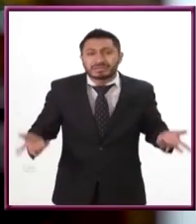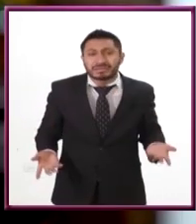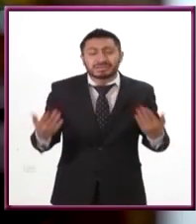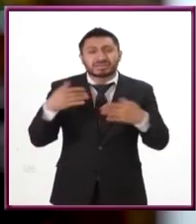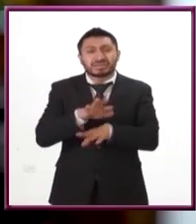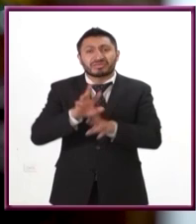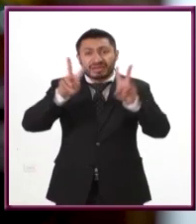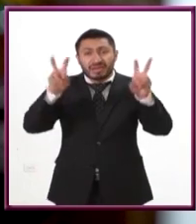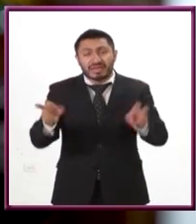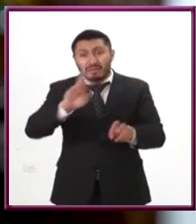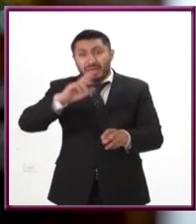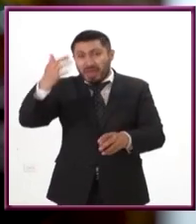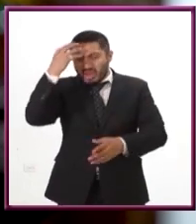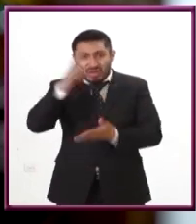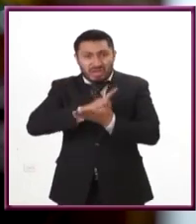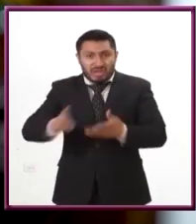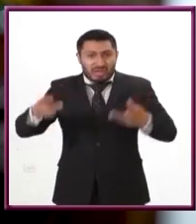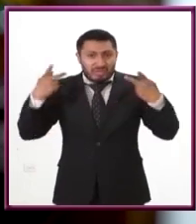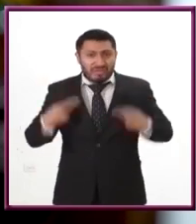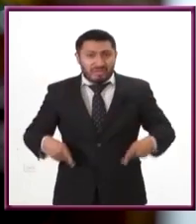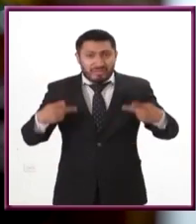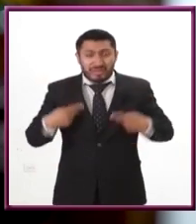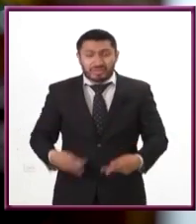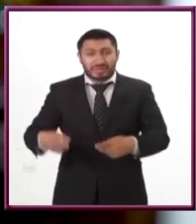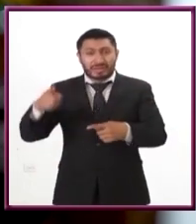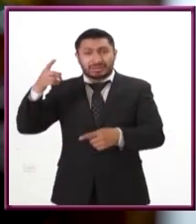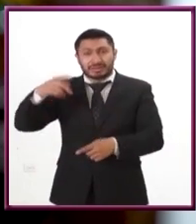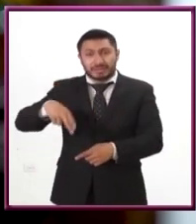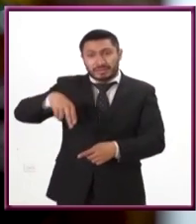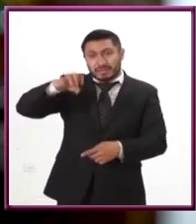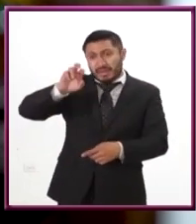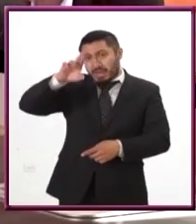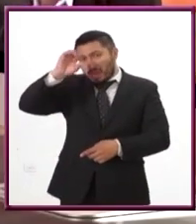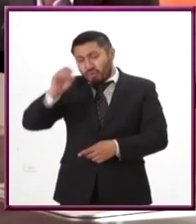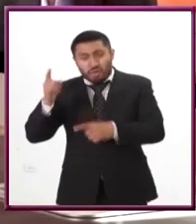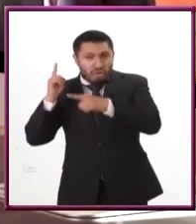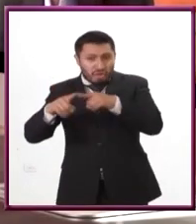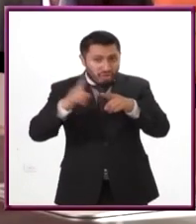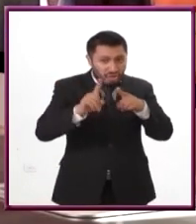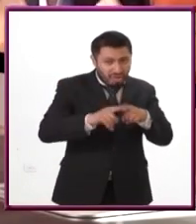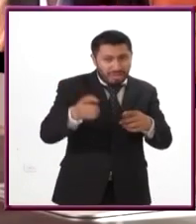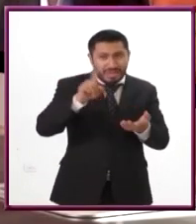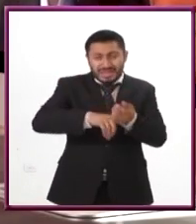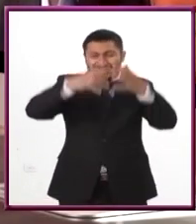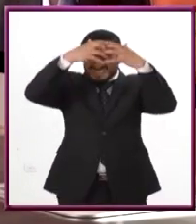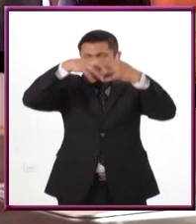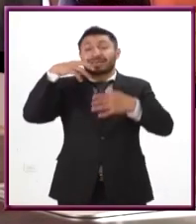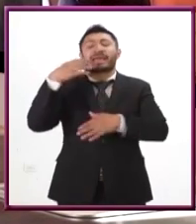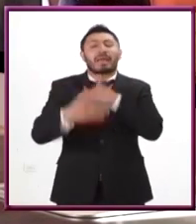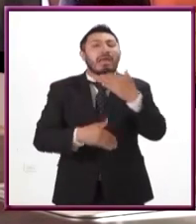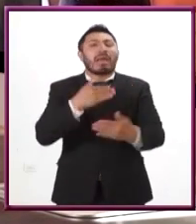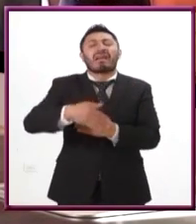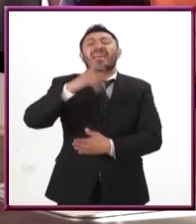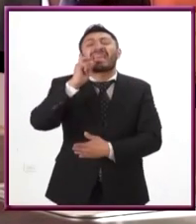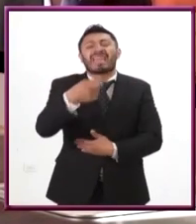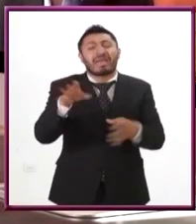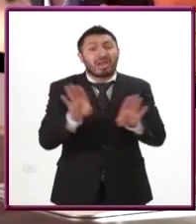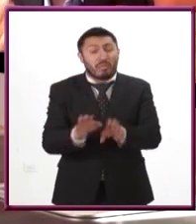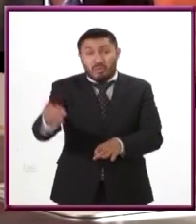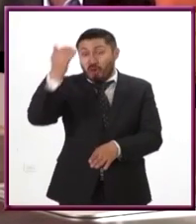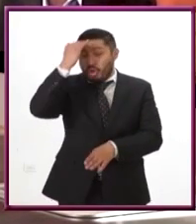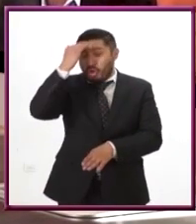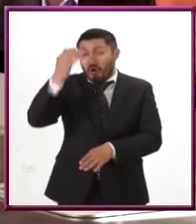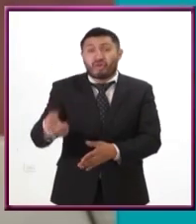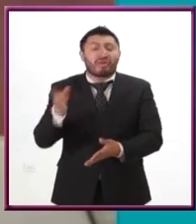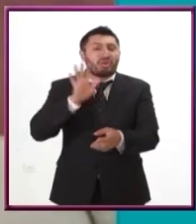seguir avanzando en el reconocimiento de los derechos de las personas neurodivergentes? Bueno, en avanzar es quiere decir que, bueno,